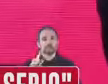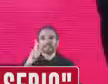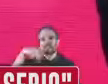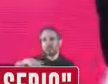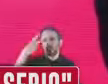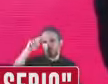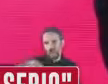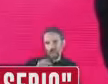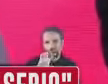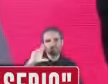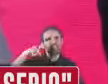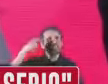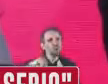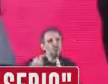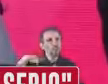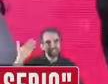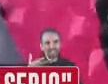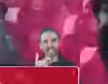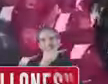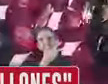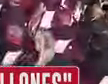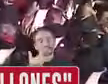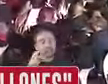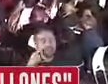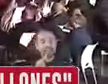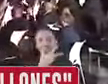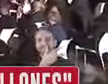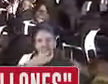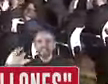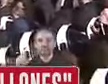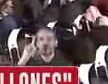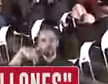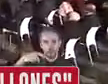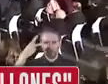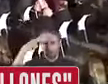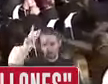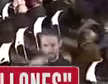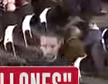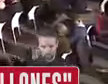provincia de buenos aires 3 mil 300 kilómetros cuadrados